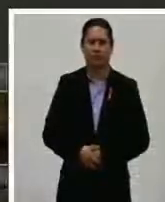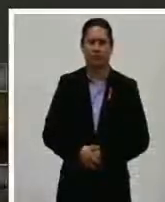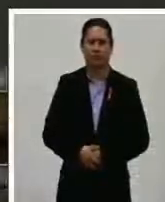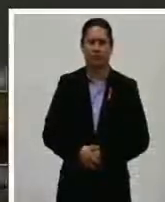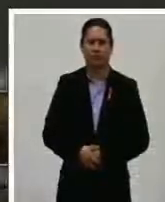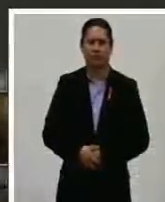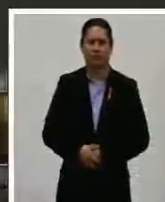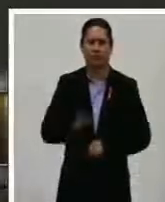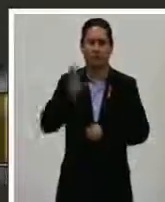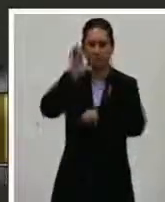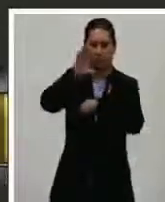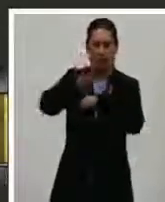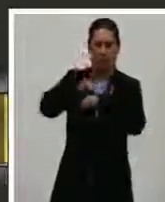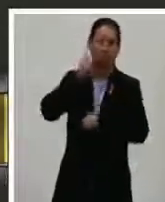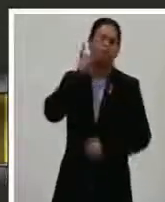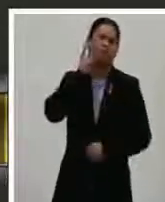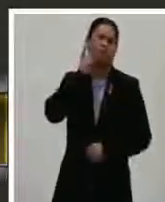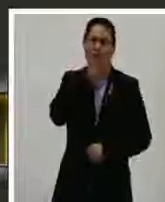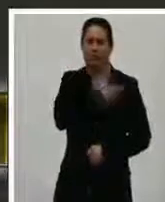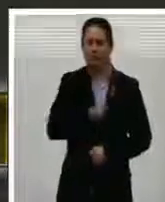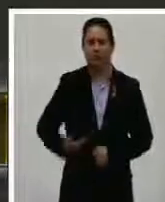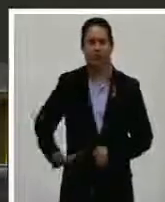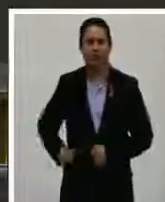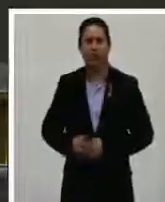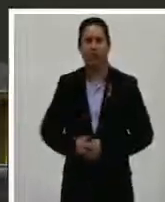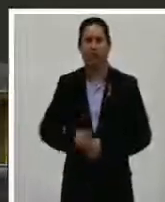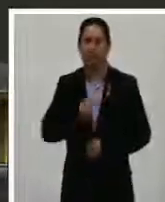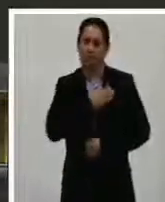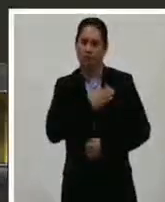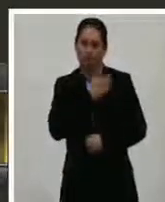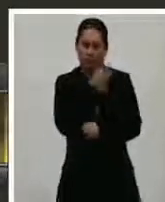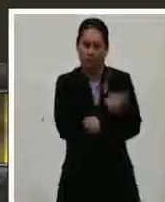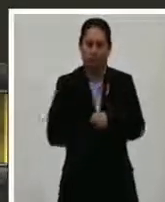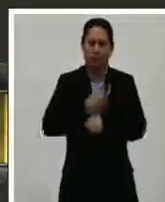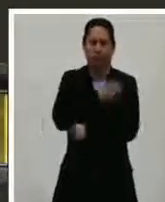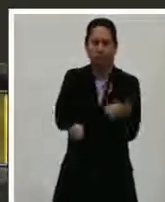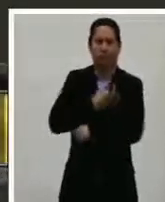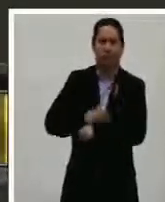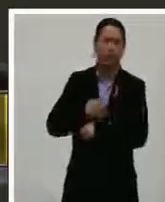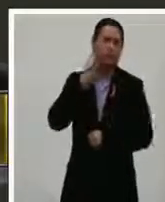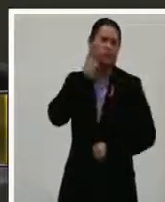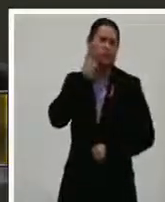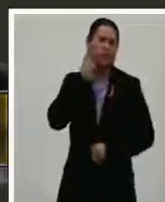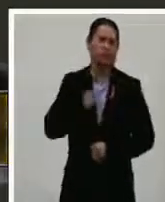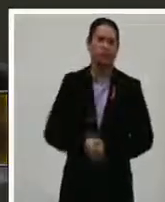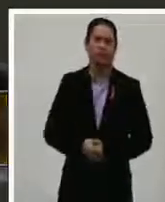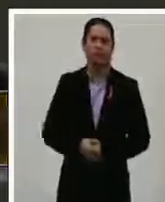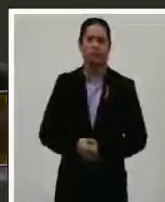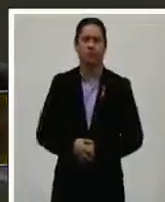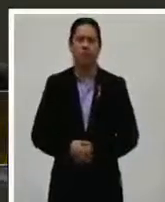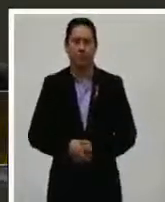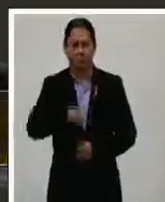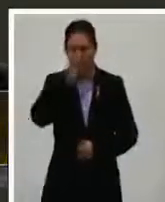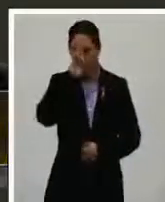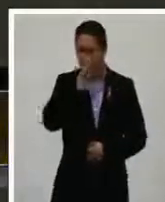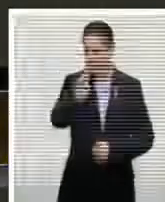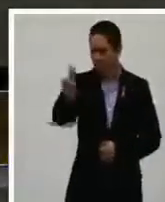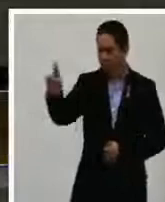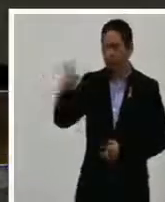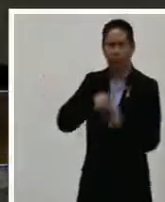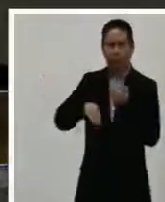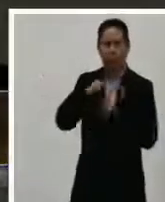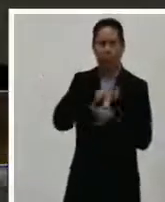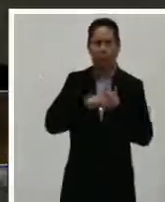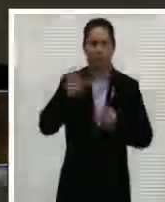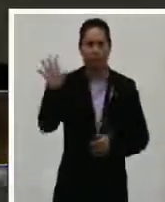con su venía diputado presidente buenas tardes compañeras y compañeros diputados con respeto a toda